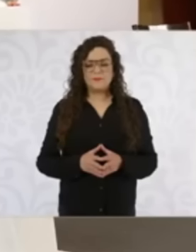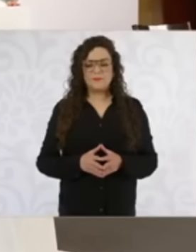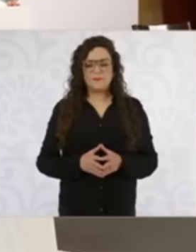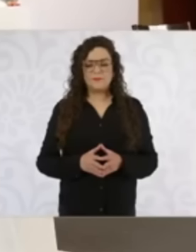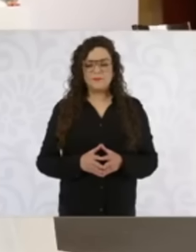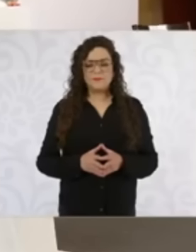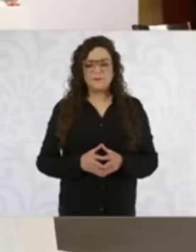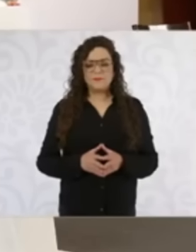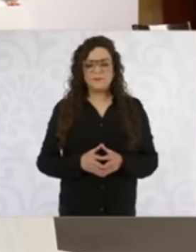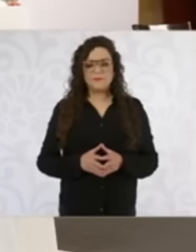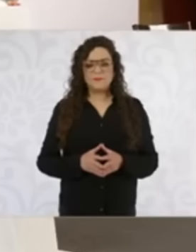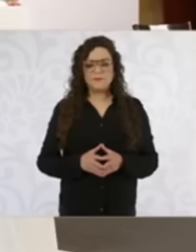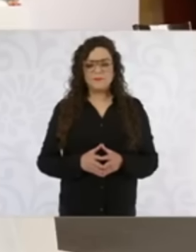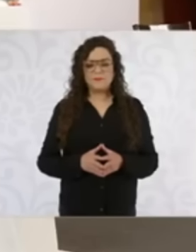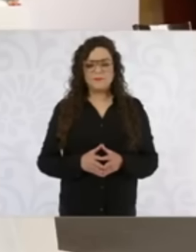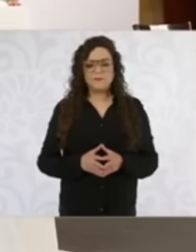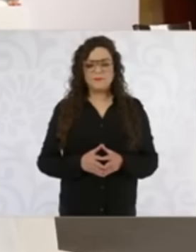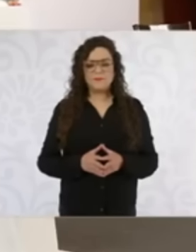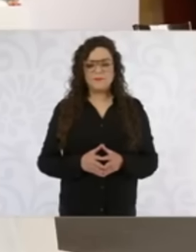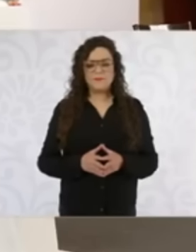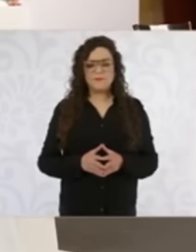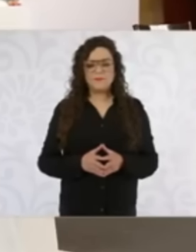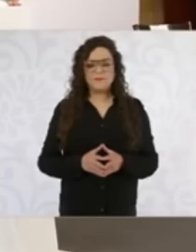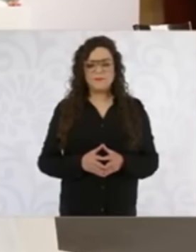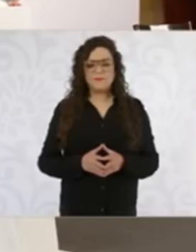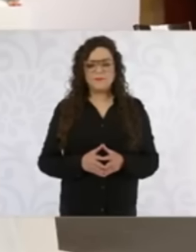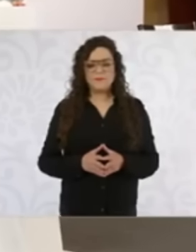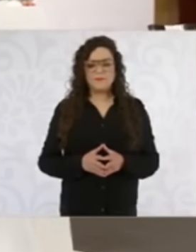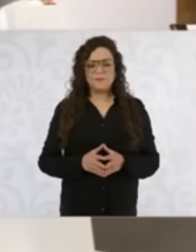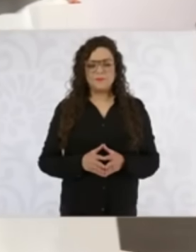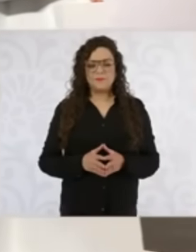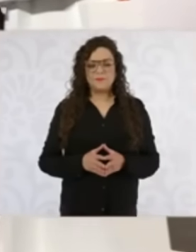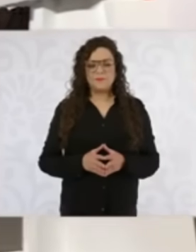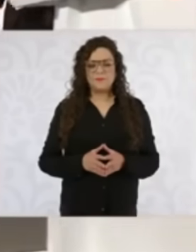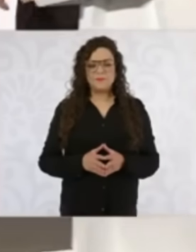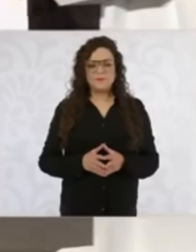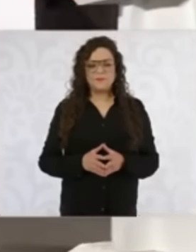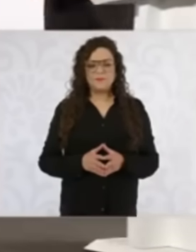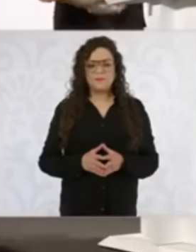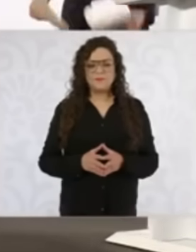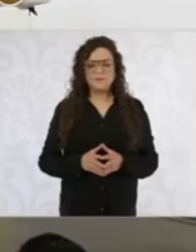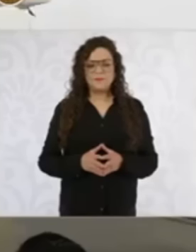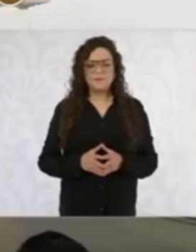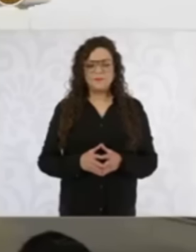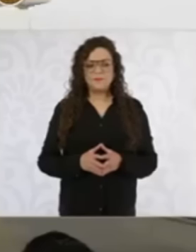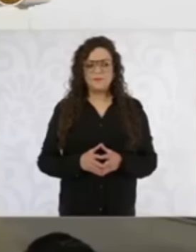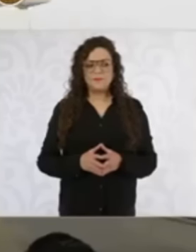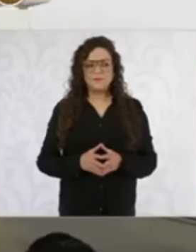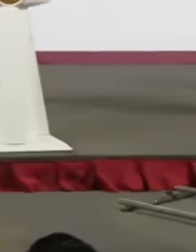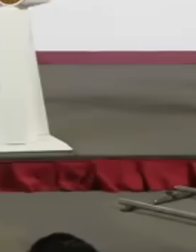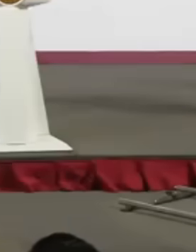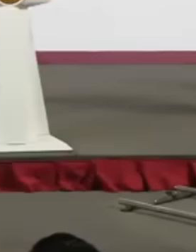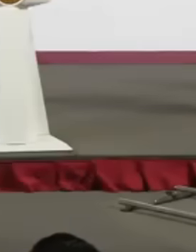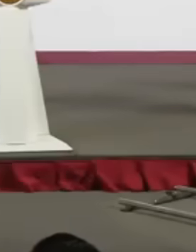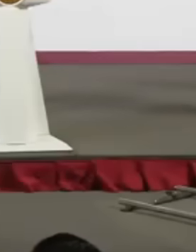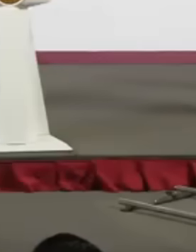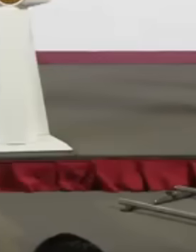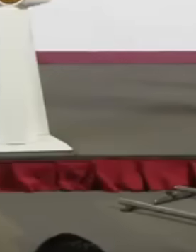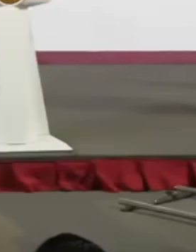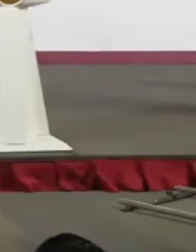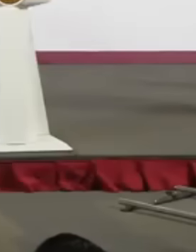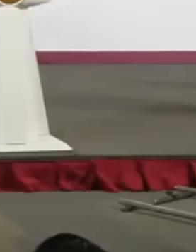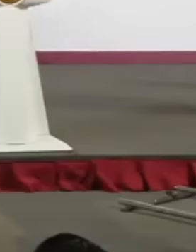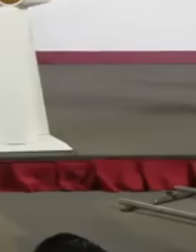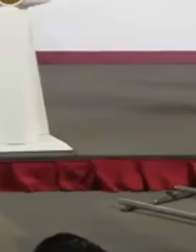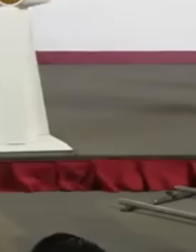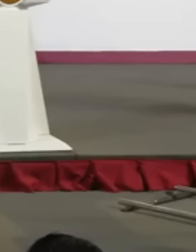que hacer trámites de revalorización, no lo dejes para después. Mientras más pronto lo hagas, mejor. También es importante mencionar que la